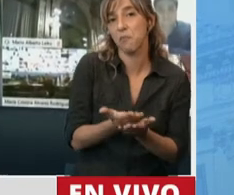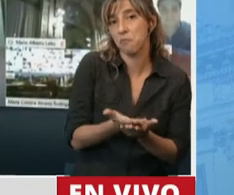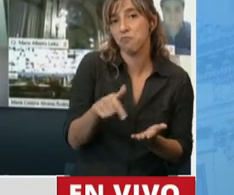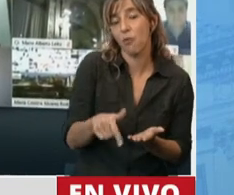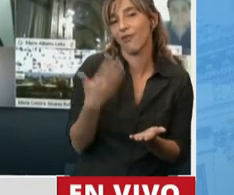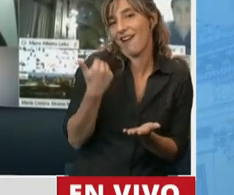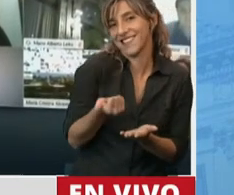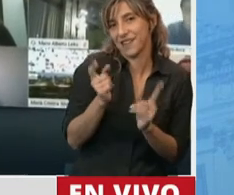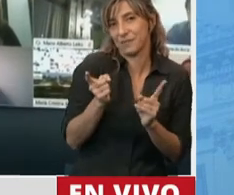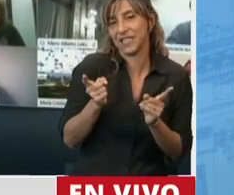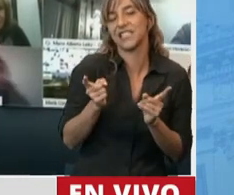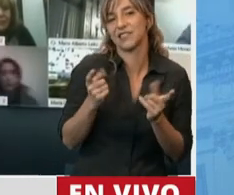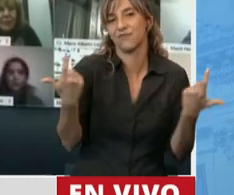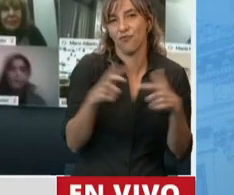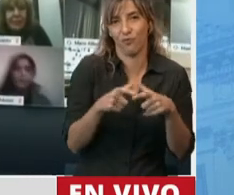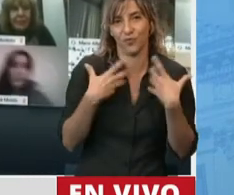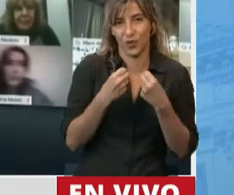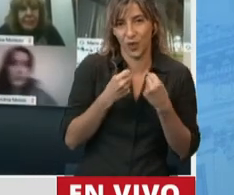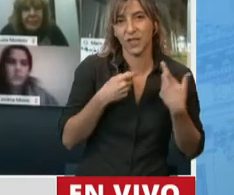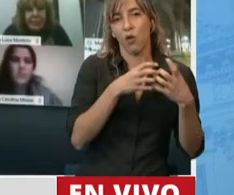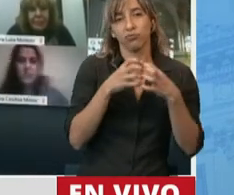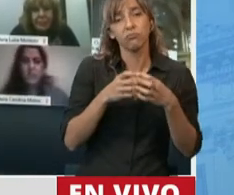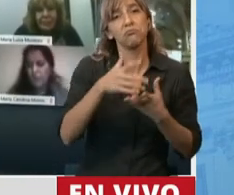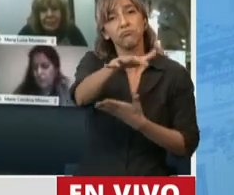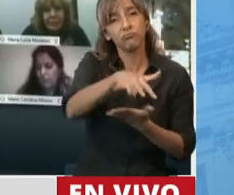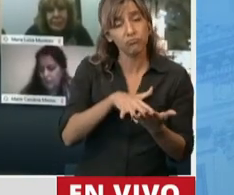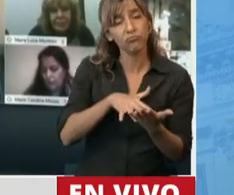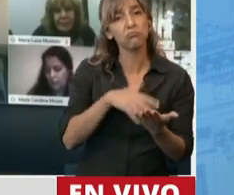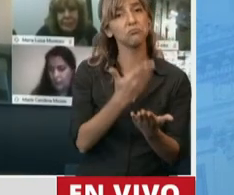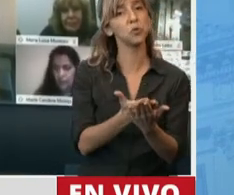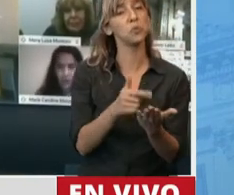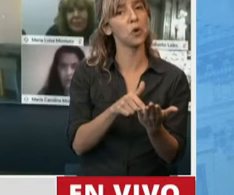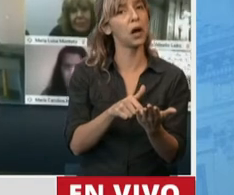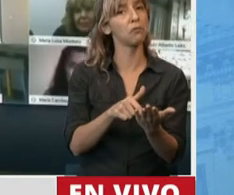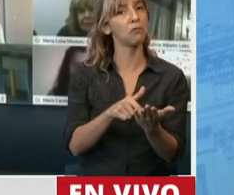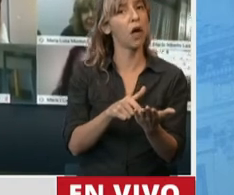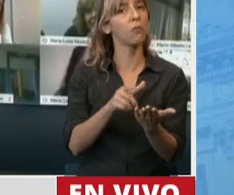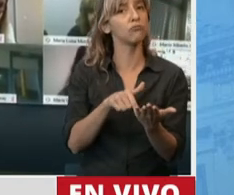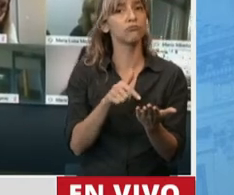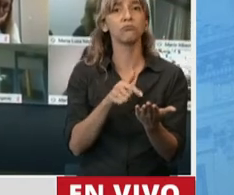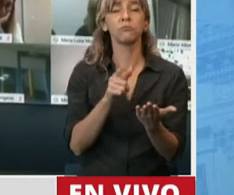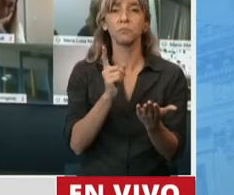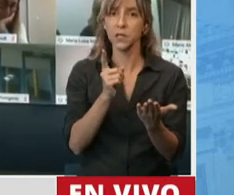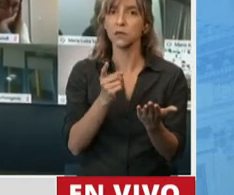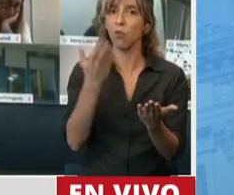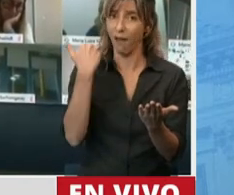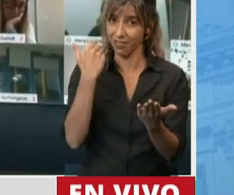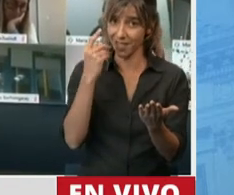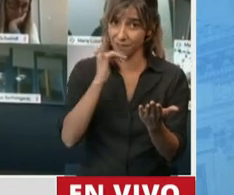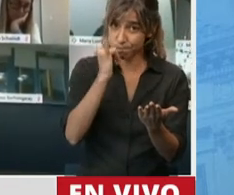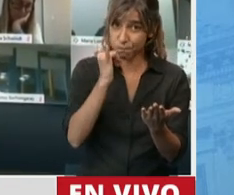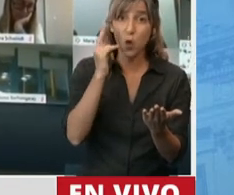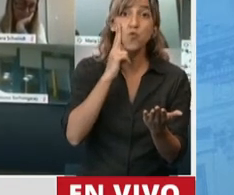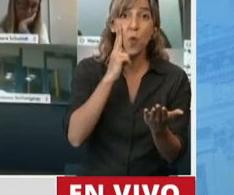logrado ayer en la Comisión de Salud, integradora, que reúne lo mejor de estos, vuelvo a decir, 9